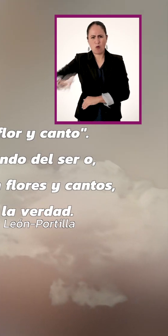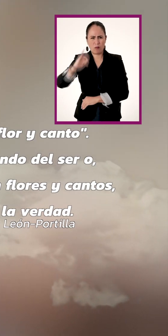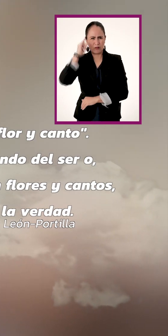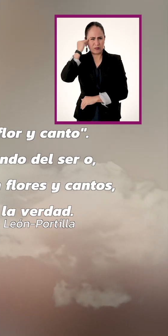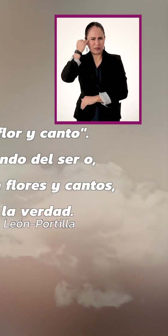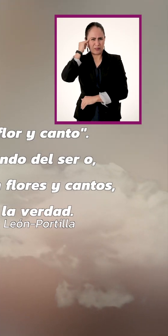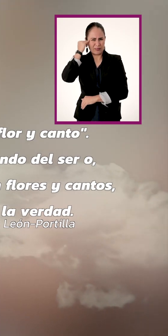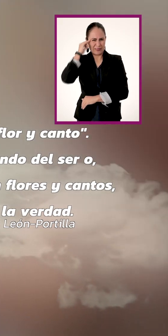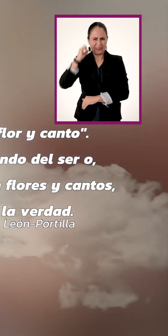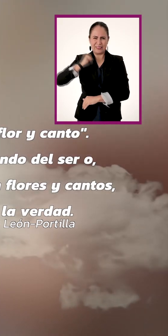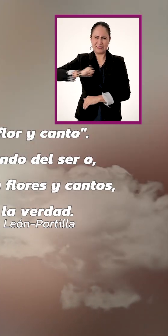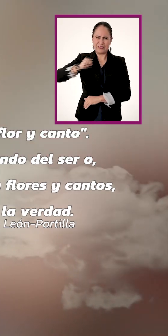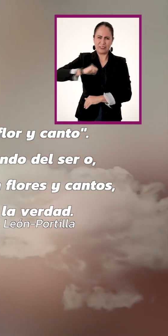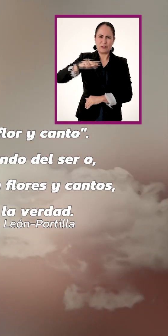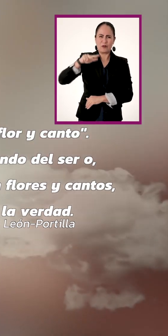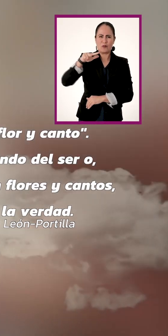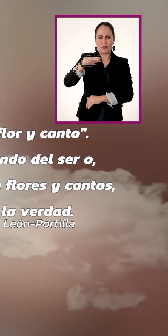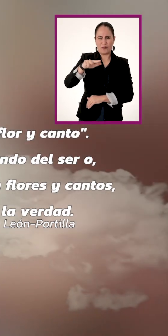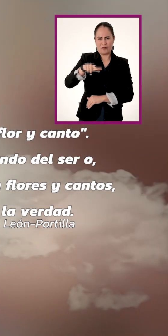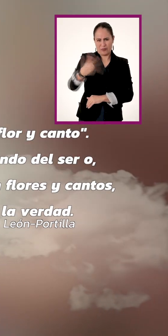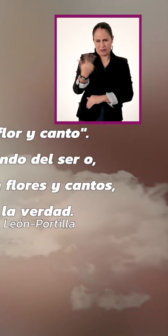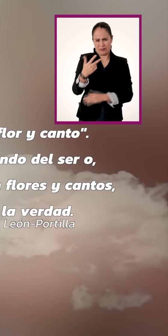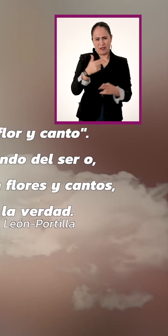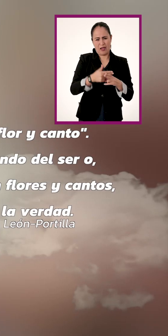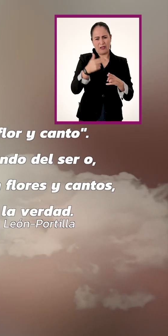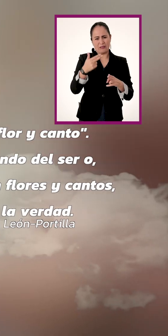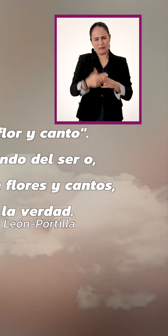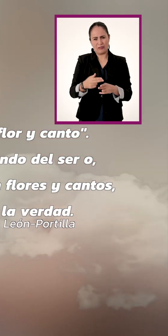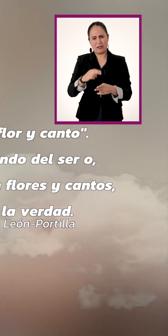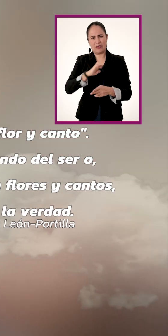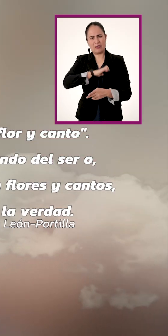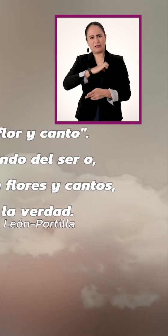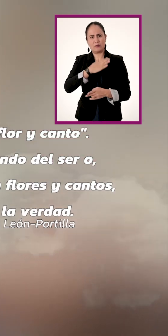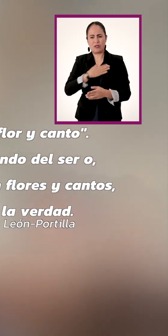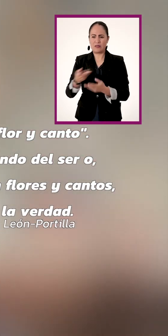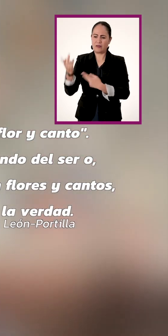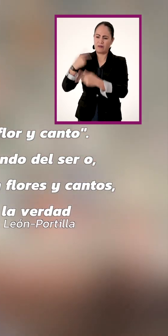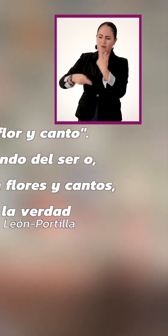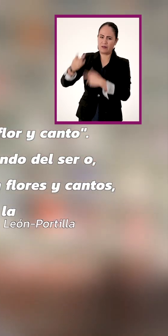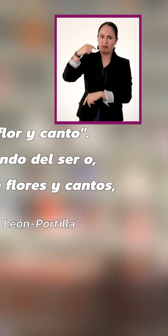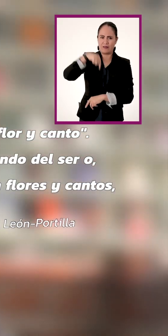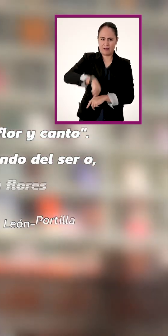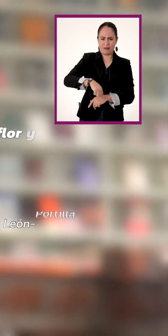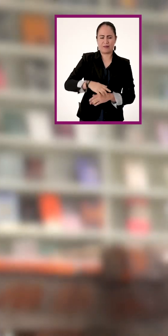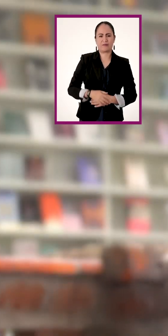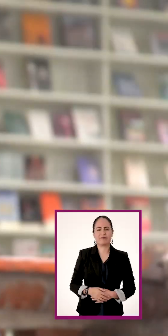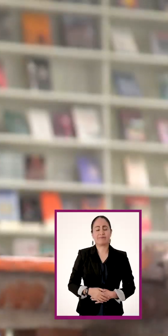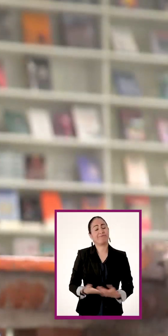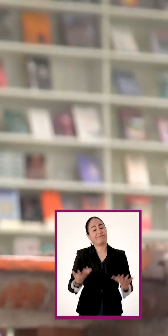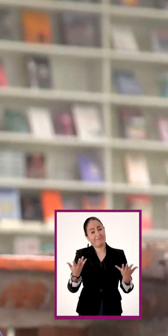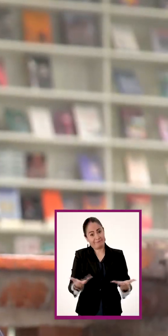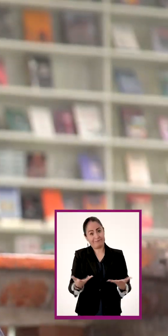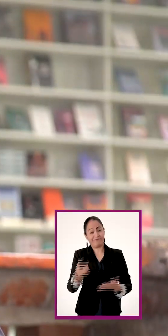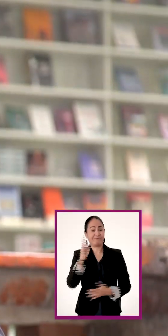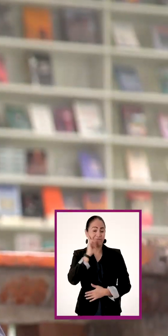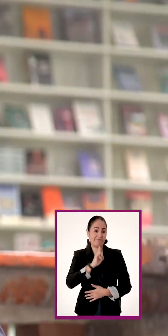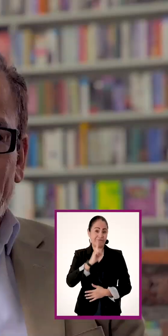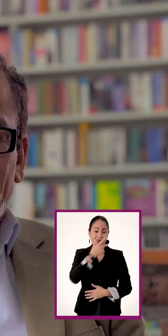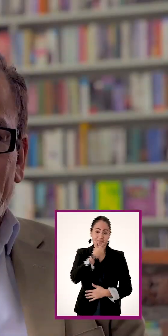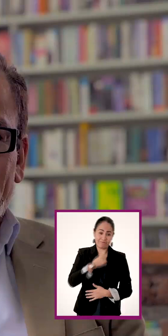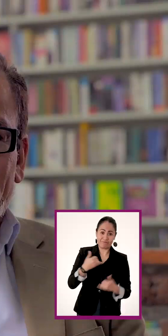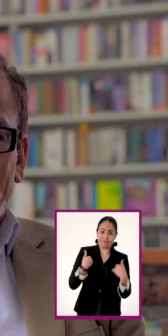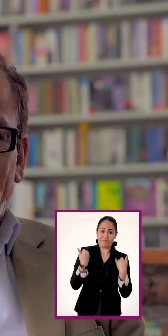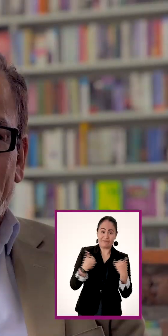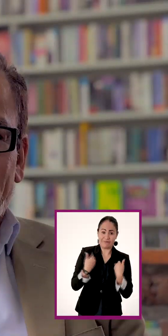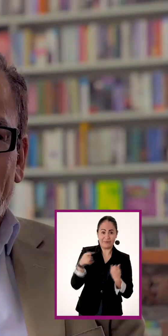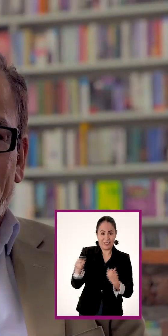los pueblos mesoamericanos del siglo XIII, fácilmente hasta la llegada de los españoles. Pues bien, muchachas y muchachos, hemos escuchado